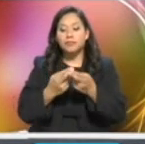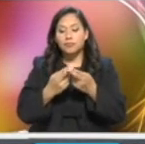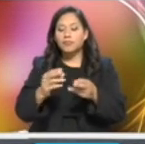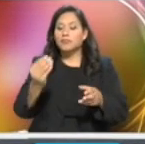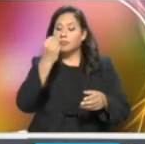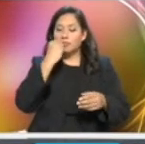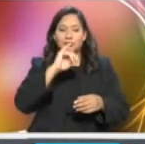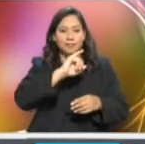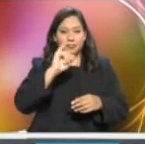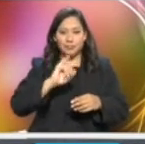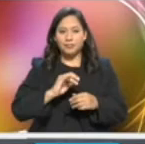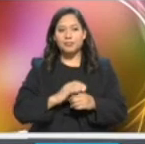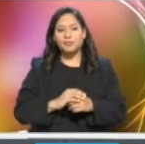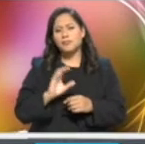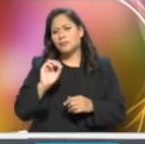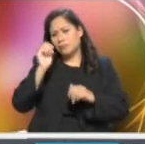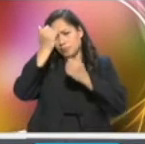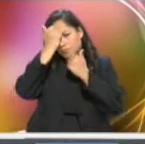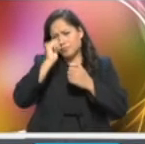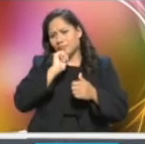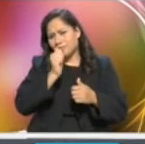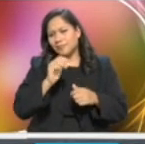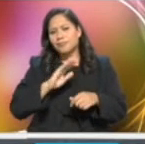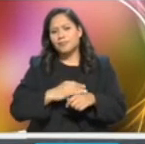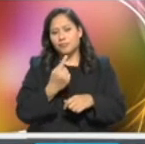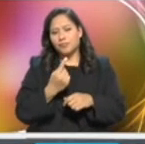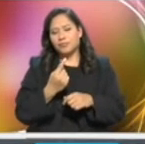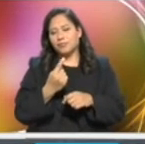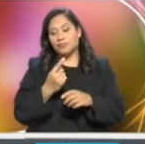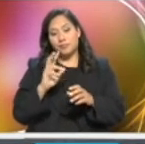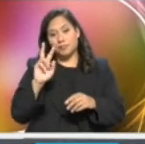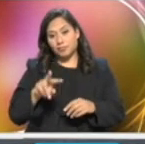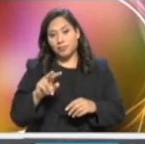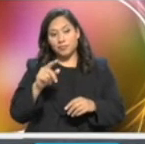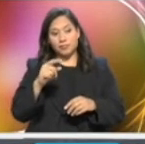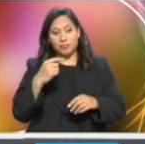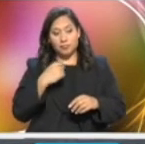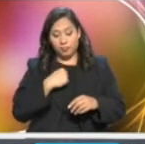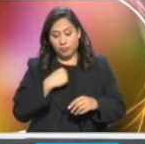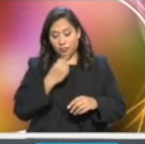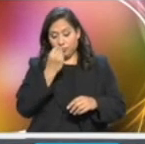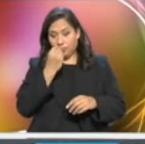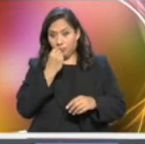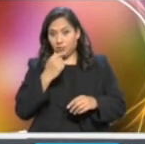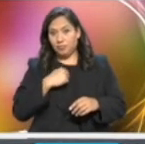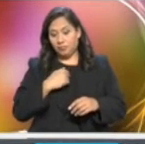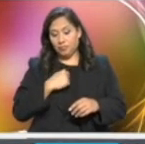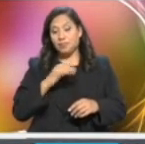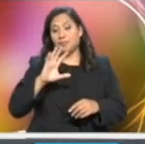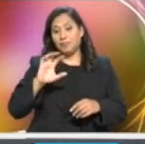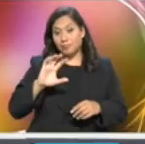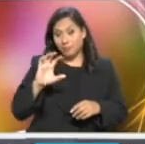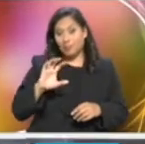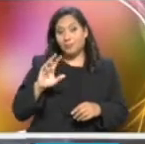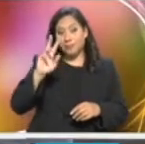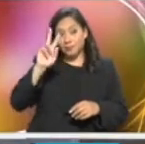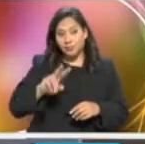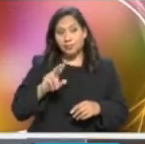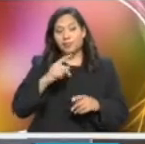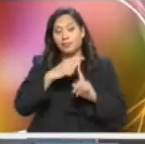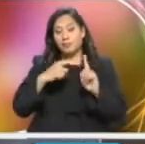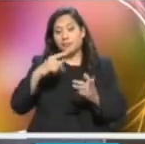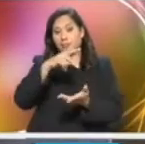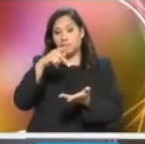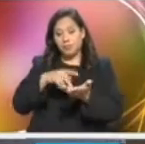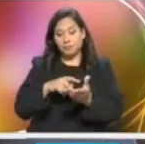jamás. Y si no, pues que no te dé remordimiento porque la verdad es que tú eres quien te lo estás comiendo. Entonces, 500, créanme, medio